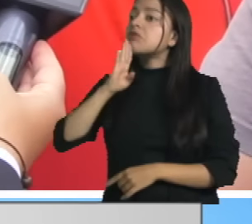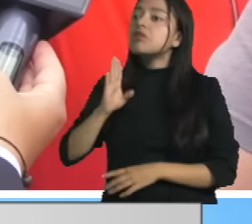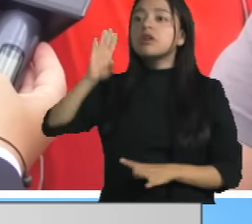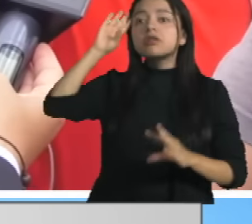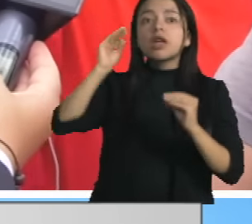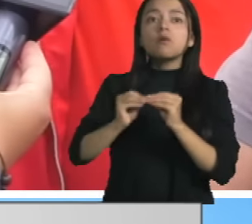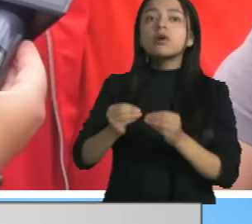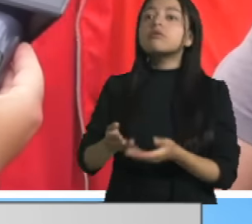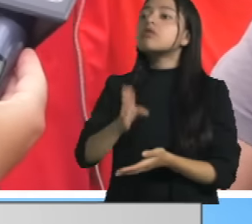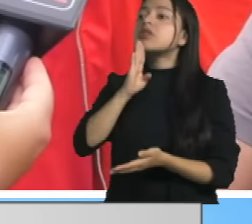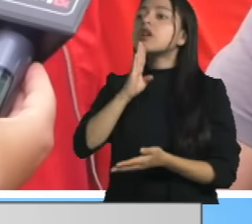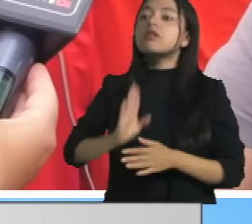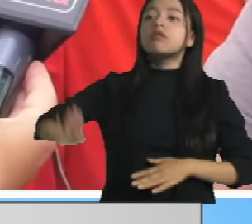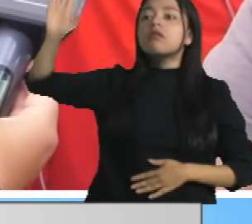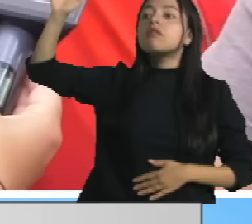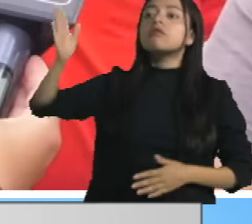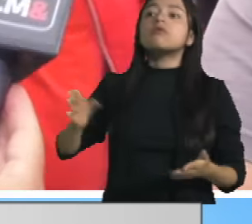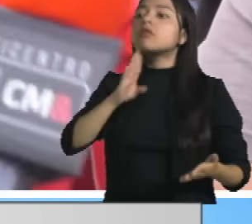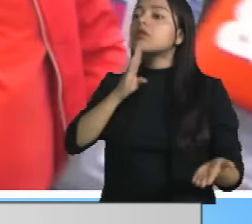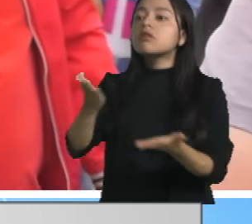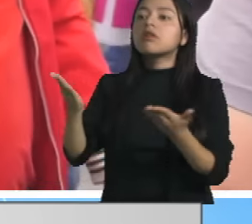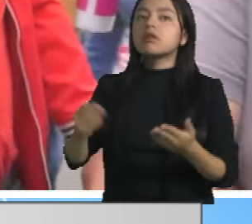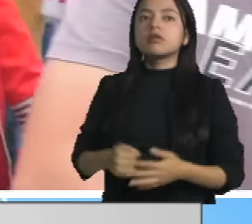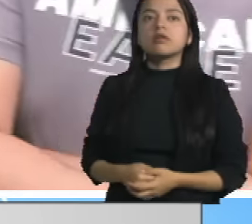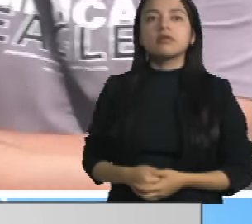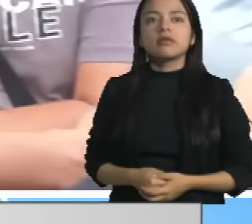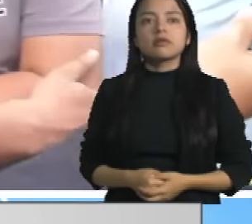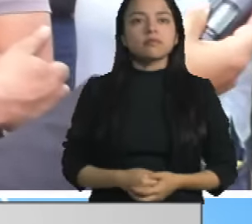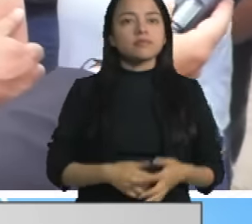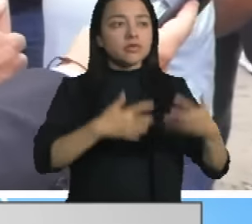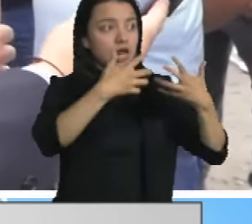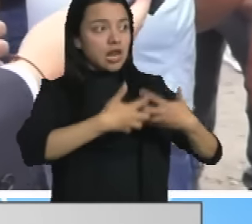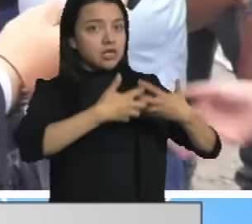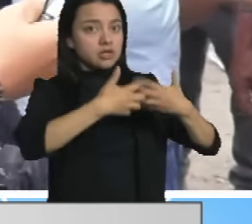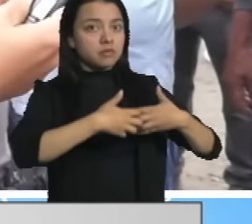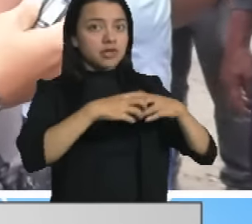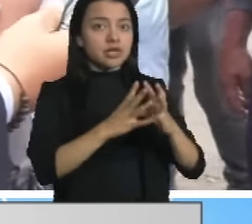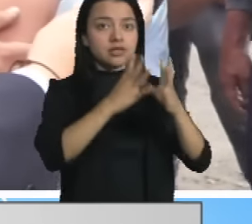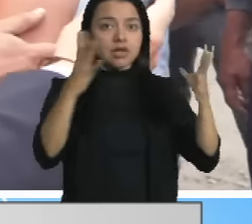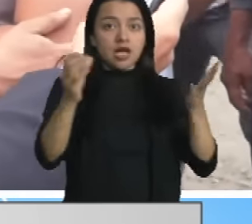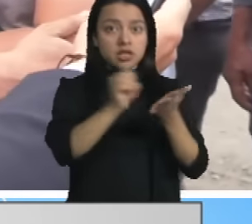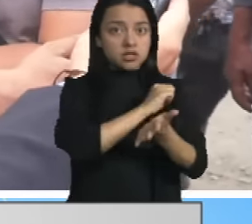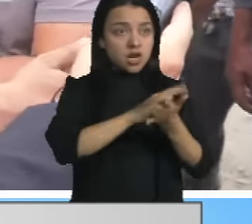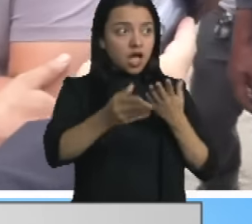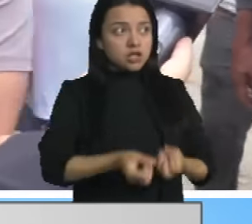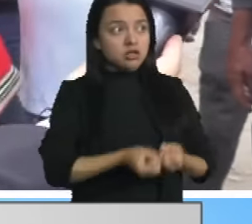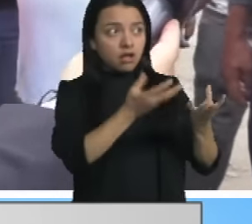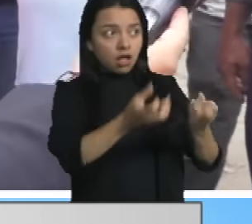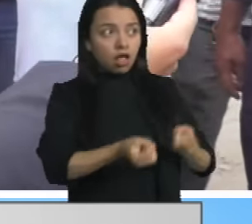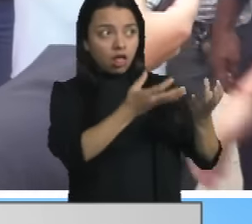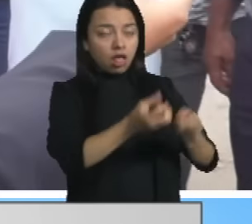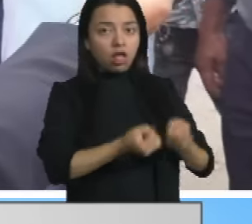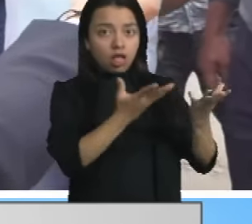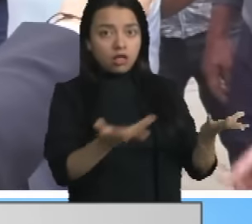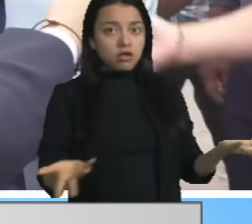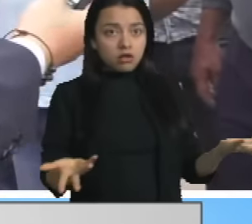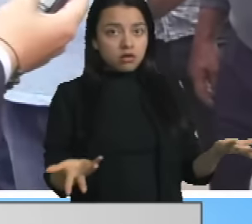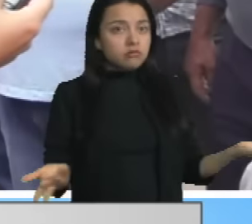levantamos esta vaina. Pero no. ¿Seguir regalando la plata a las empresas grandes? ¿Por qué cree que las empresas grandes están llenando de